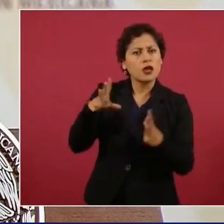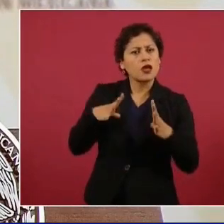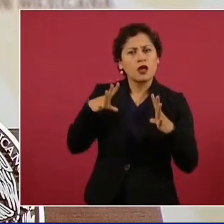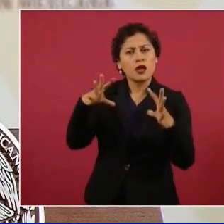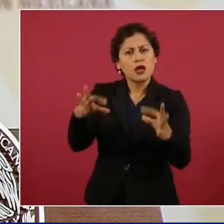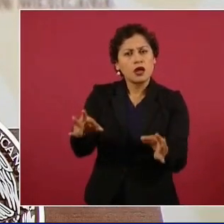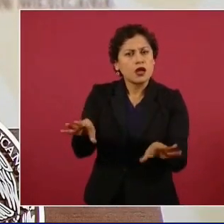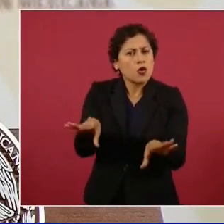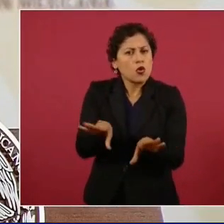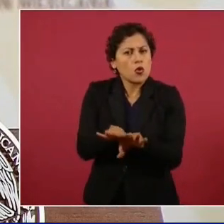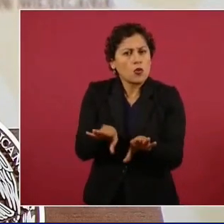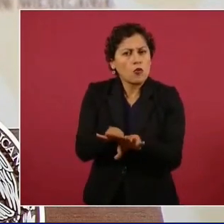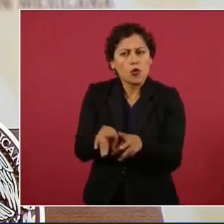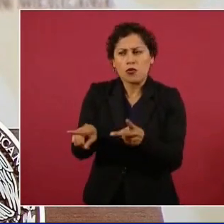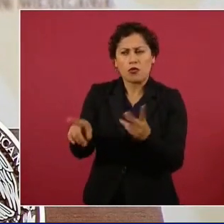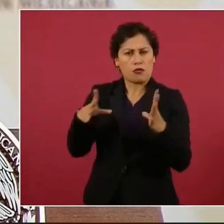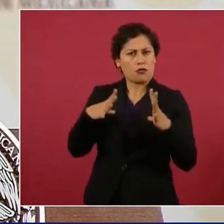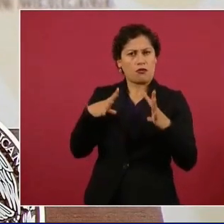cuánto cuesta mantenerlos.